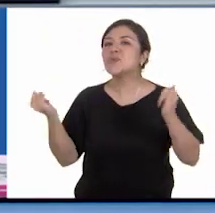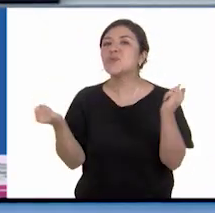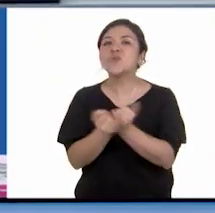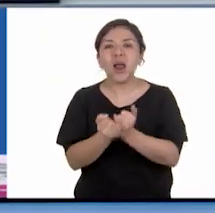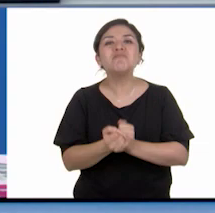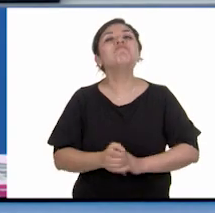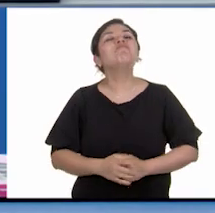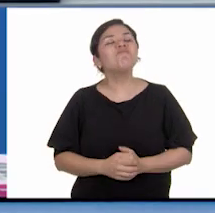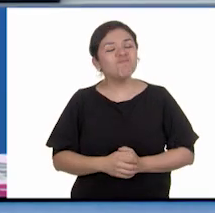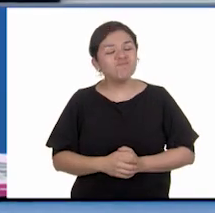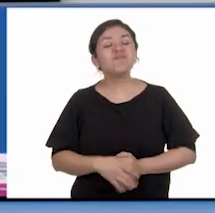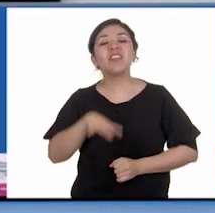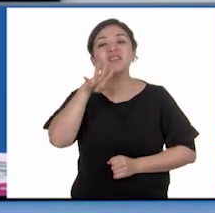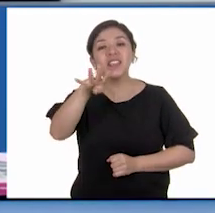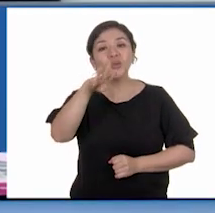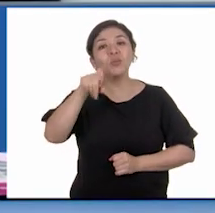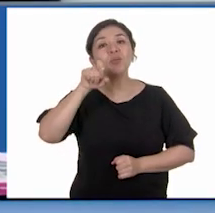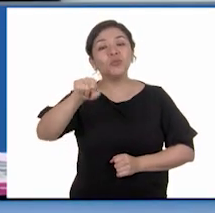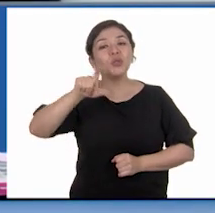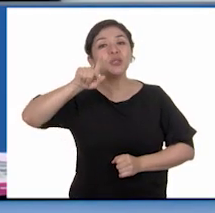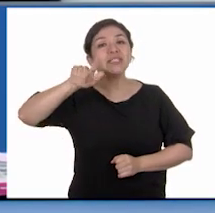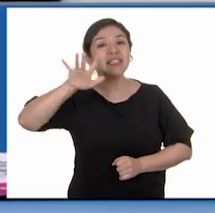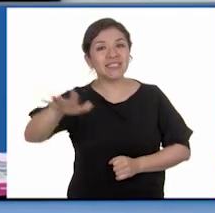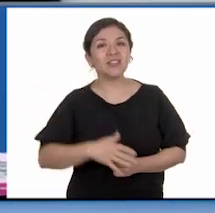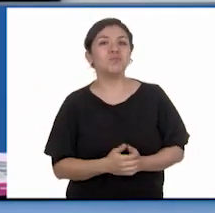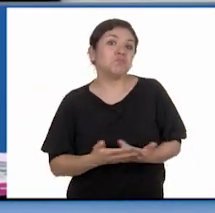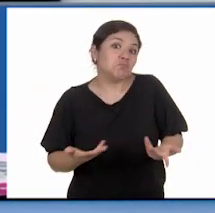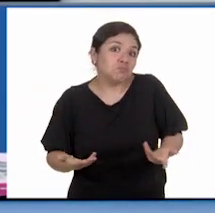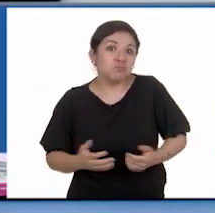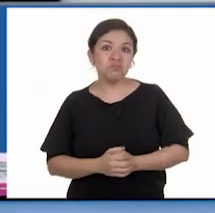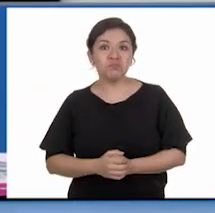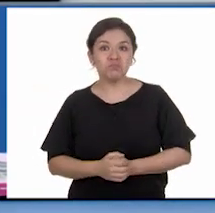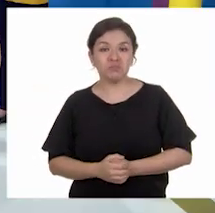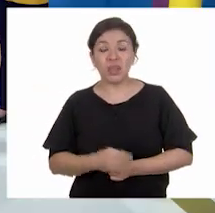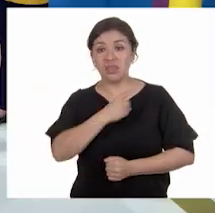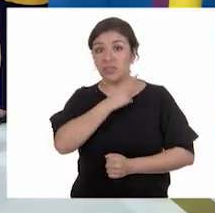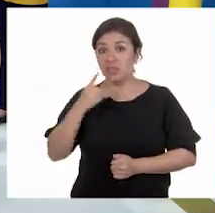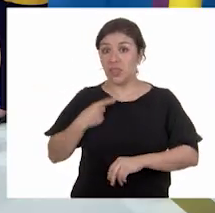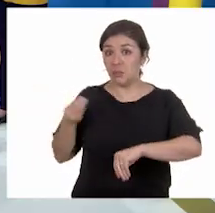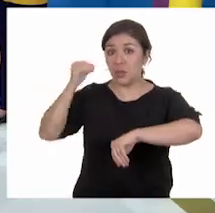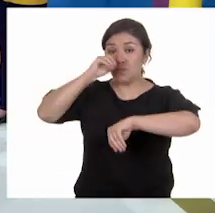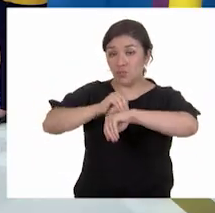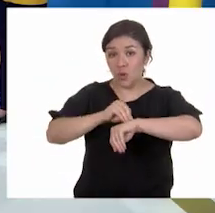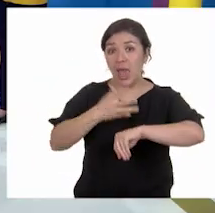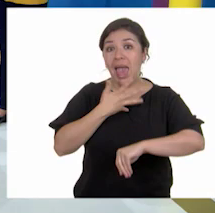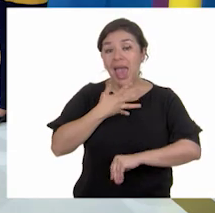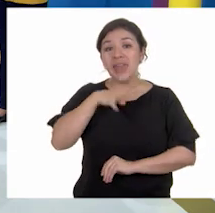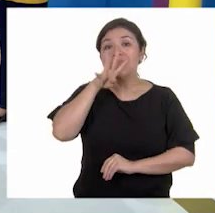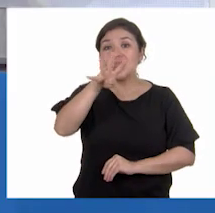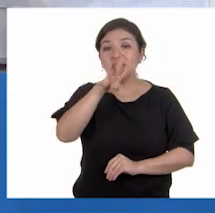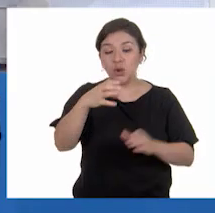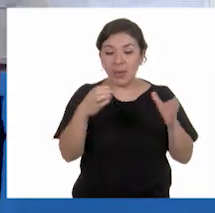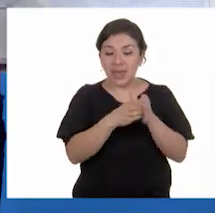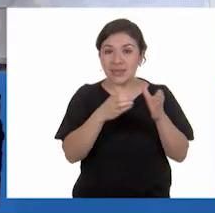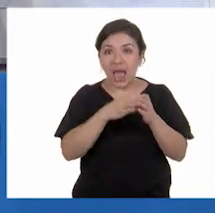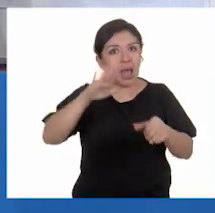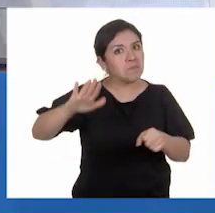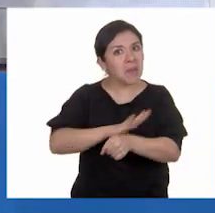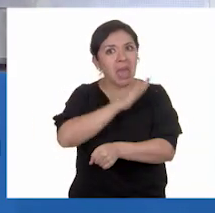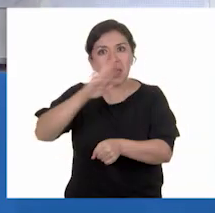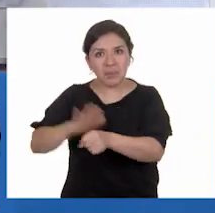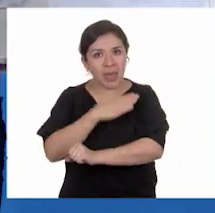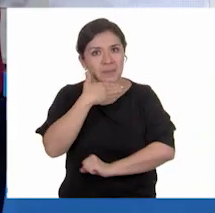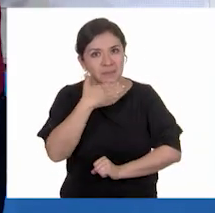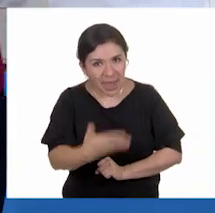Larisa. 19.75, ¿no? Sí. Entonces, tenemos que anotar que son 19 recipientes llenos, ¿no?